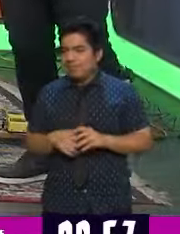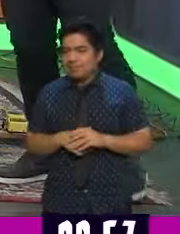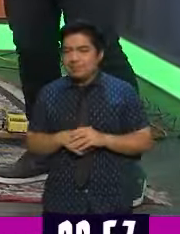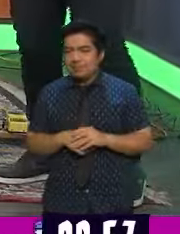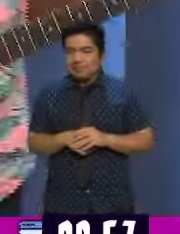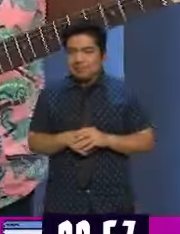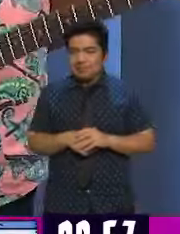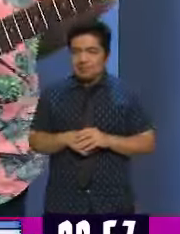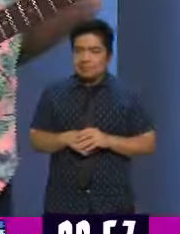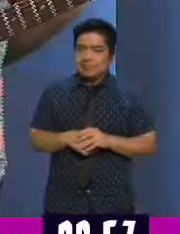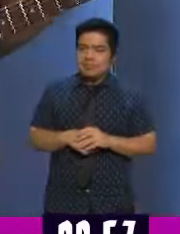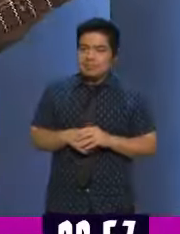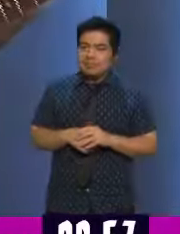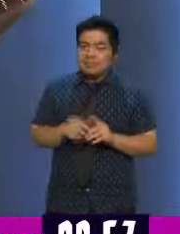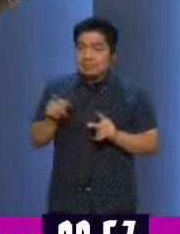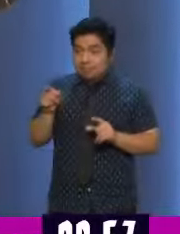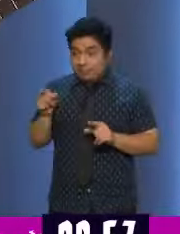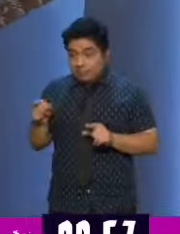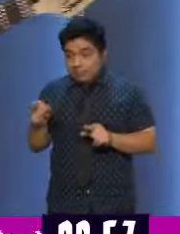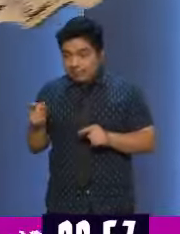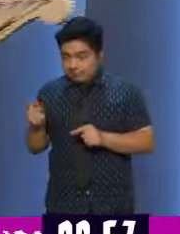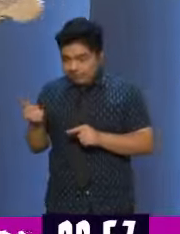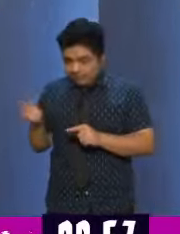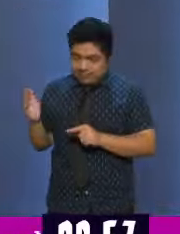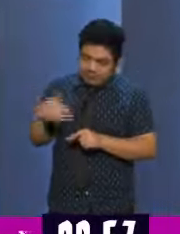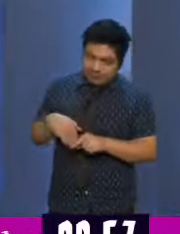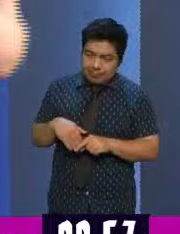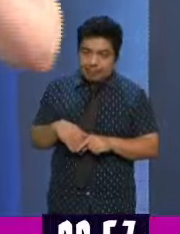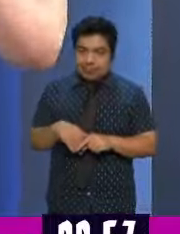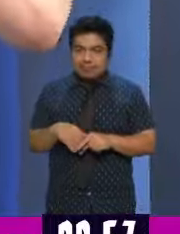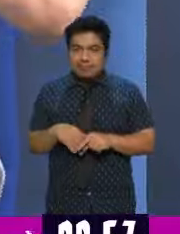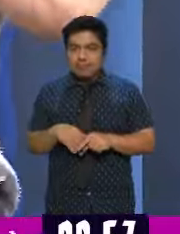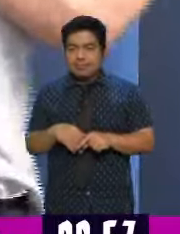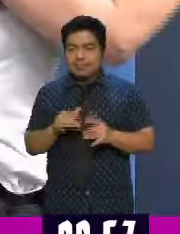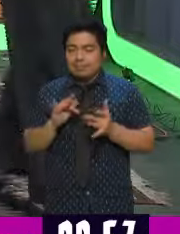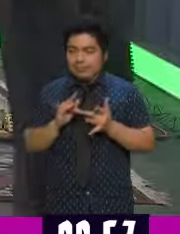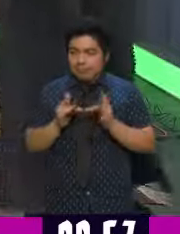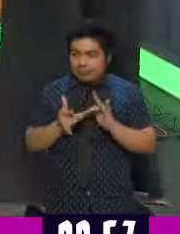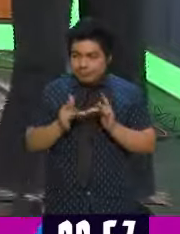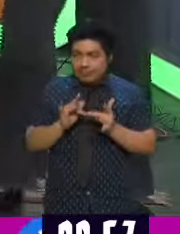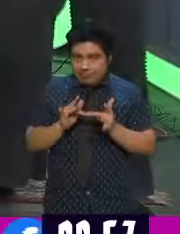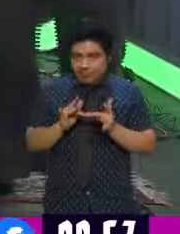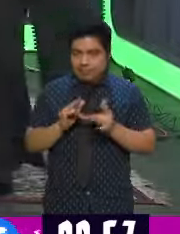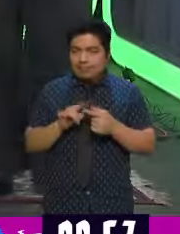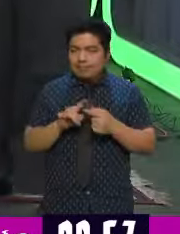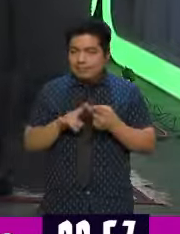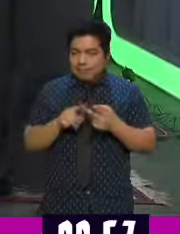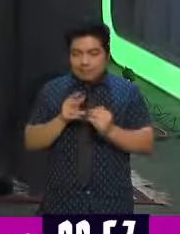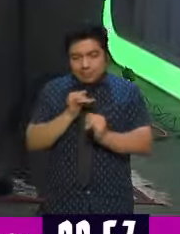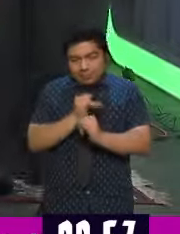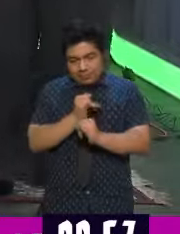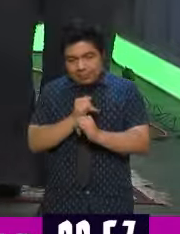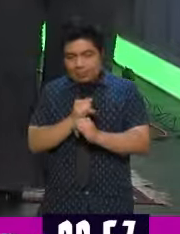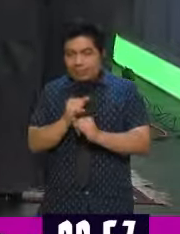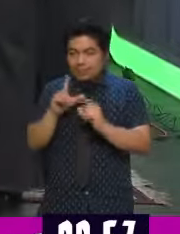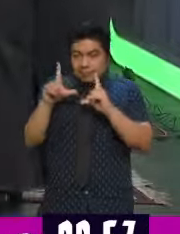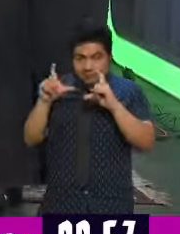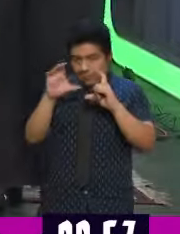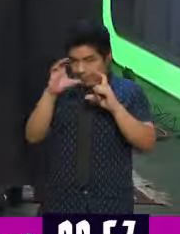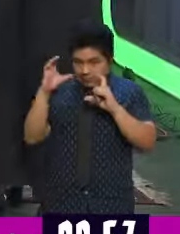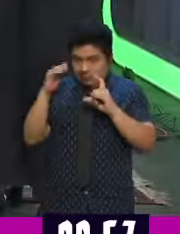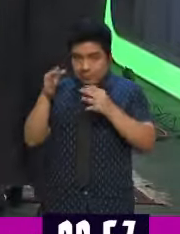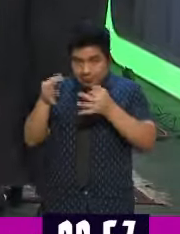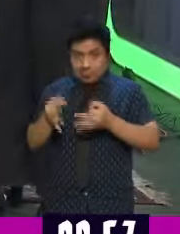Ah, tú puedes decir. Ya sé, es más, usted, véngase para acá, vaya dando redes, cómo están en las plataformas. En lo que tomamos la foto